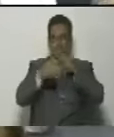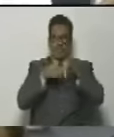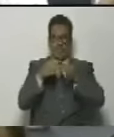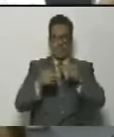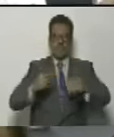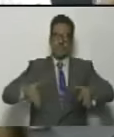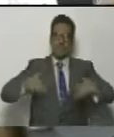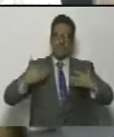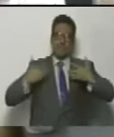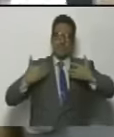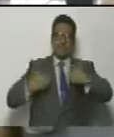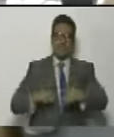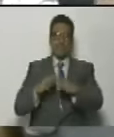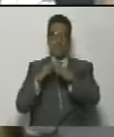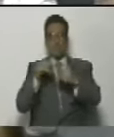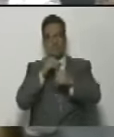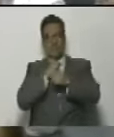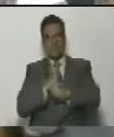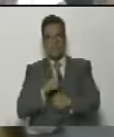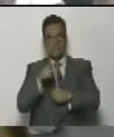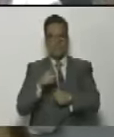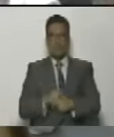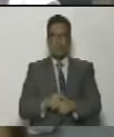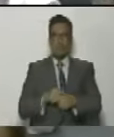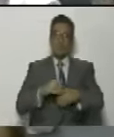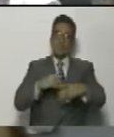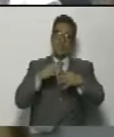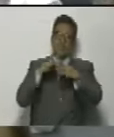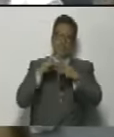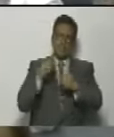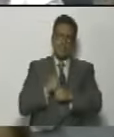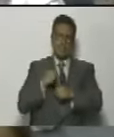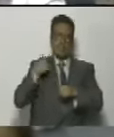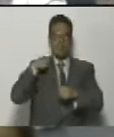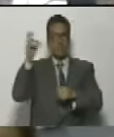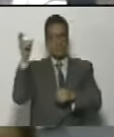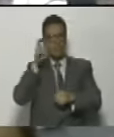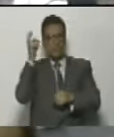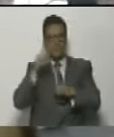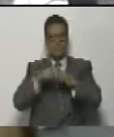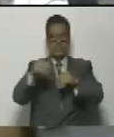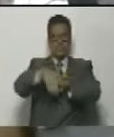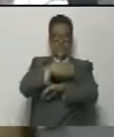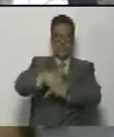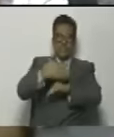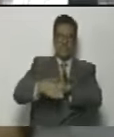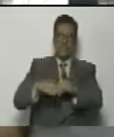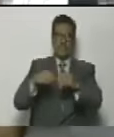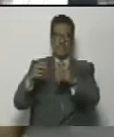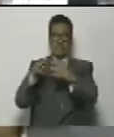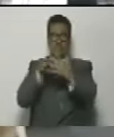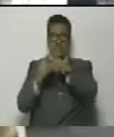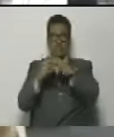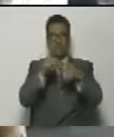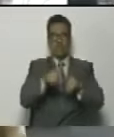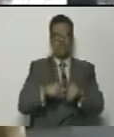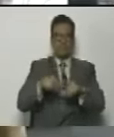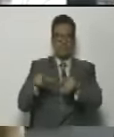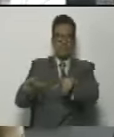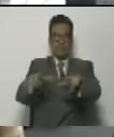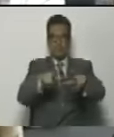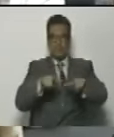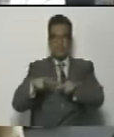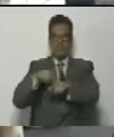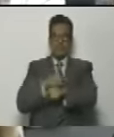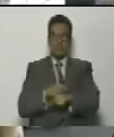la alegría, la expectativa y la esperanza que hemos escuchado en las calles, en las comunidades, en las